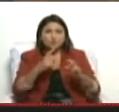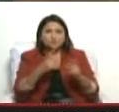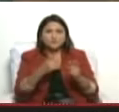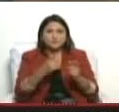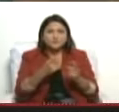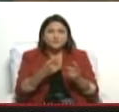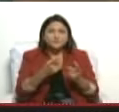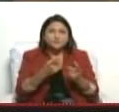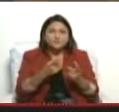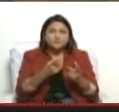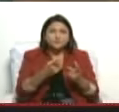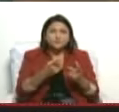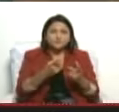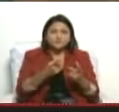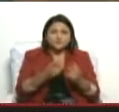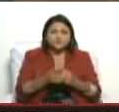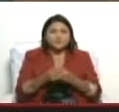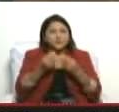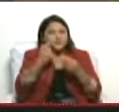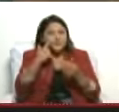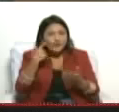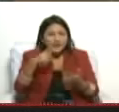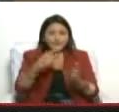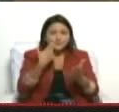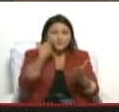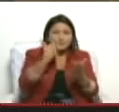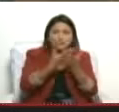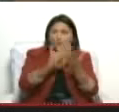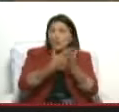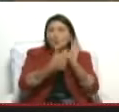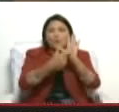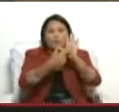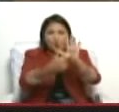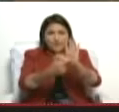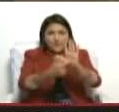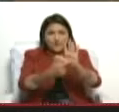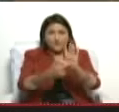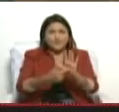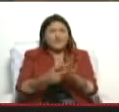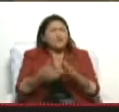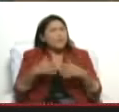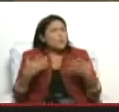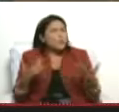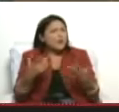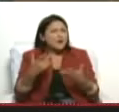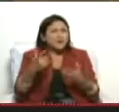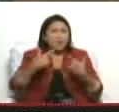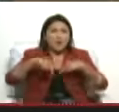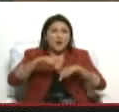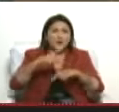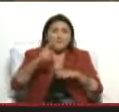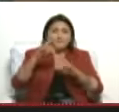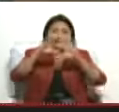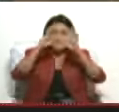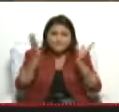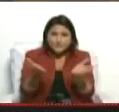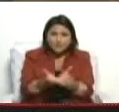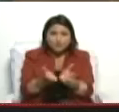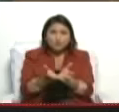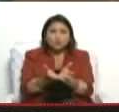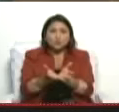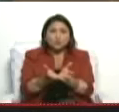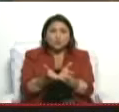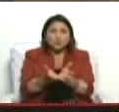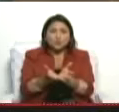efecto lo hicimos una investigación pero por Dios dígame en qué lugar del mundo teniendo estos